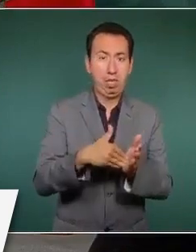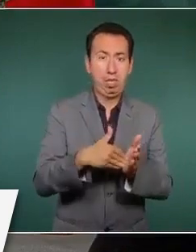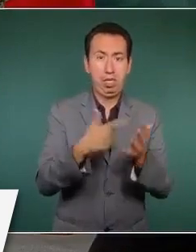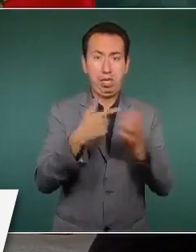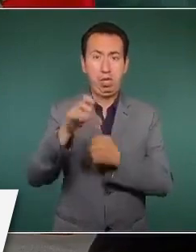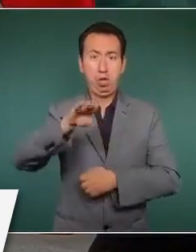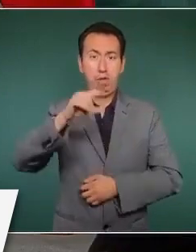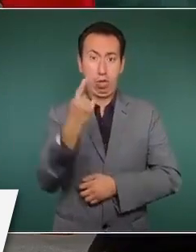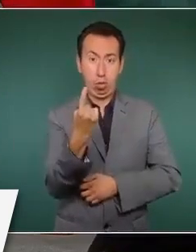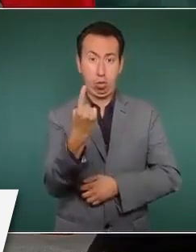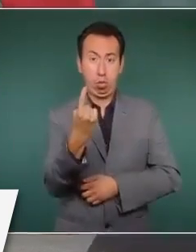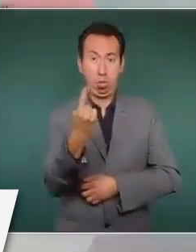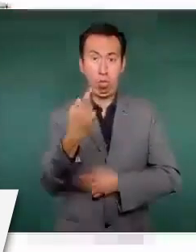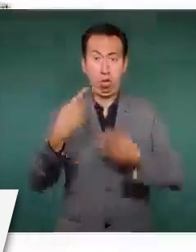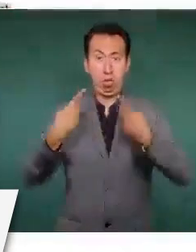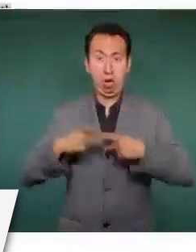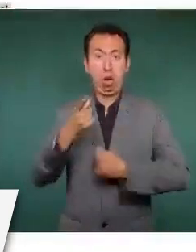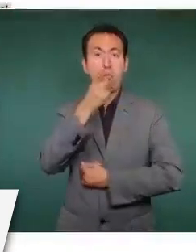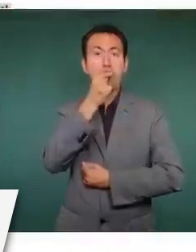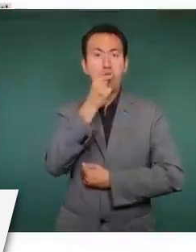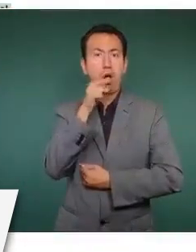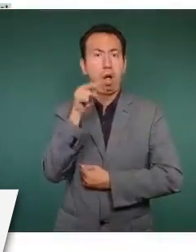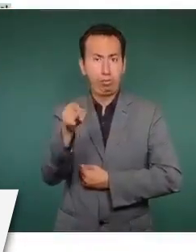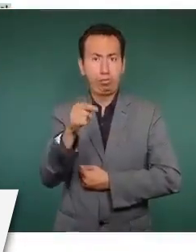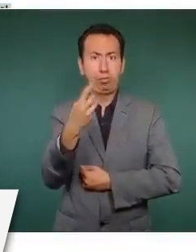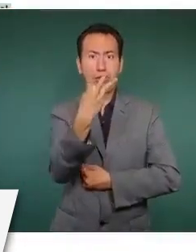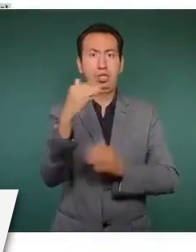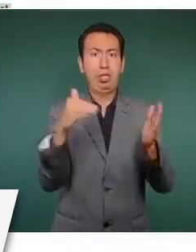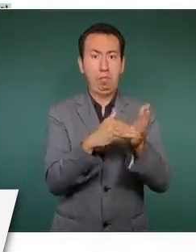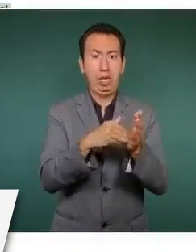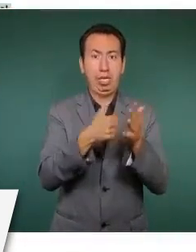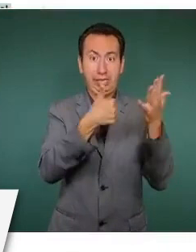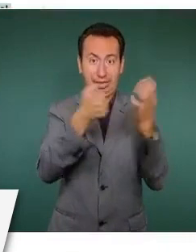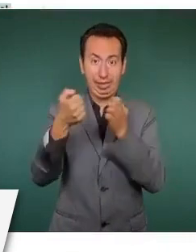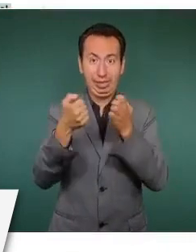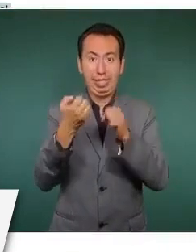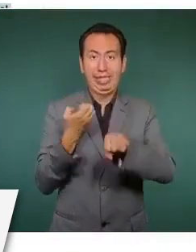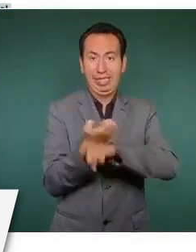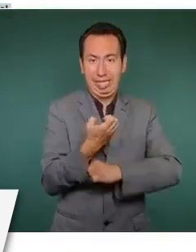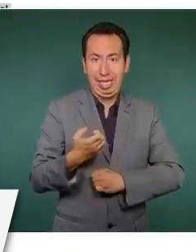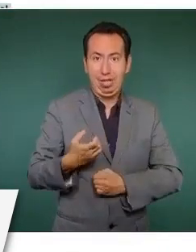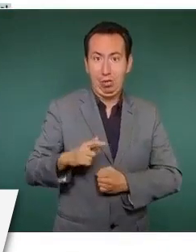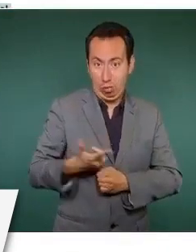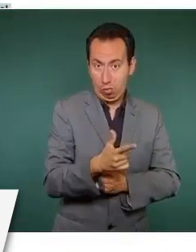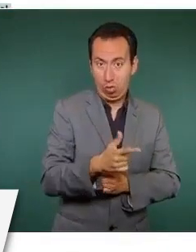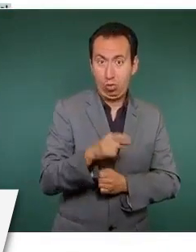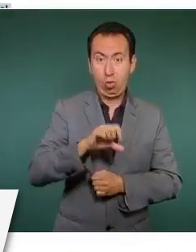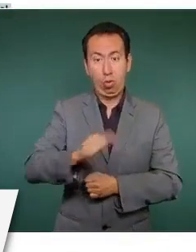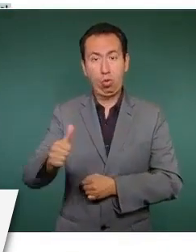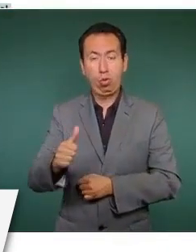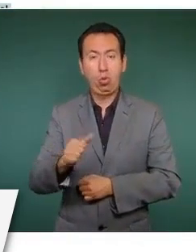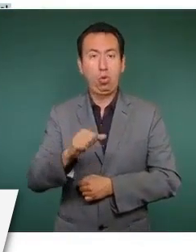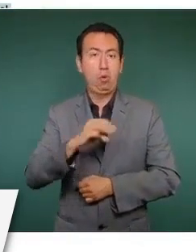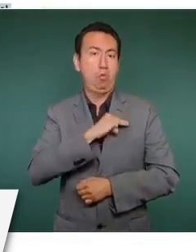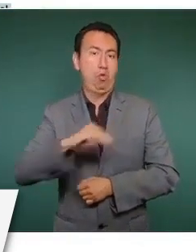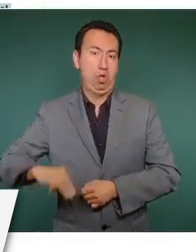13.791 elementos de policía, 3.600 son estatales y el resto son municipales.